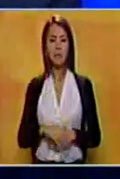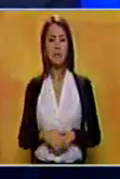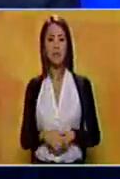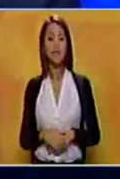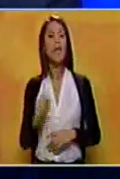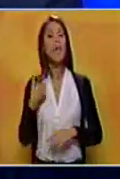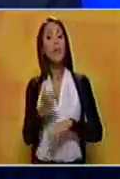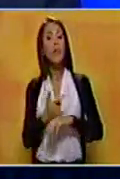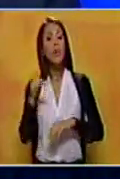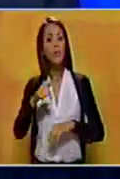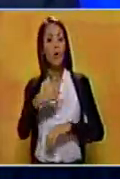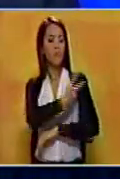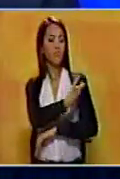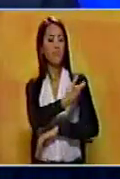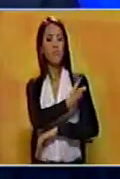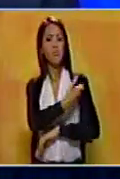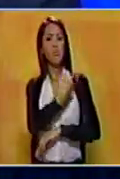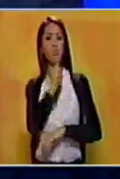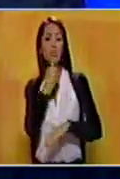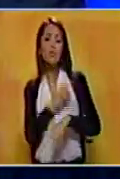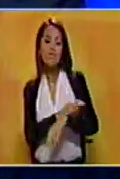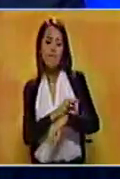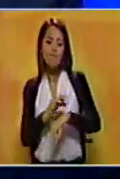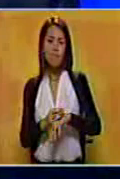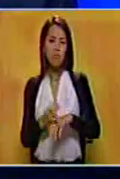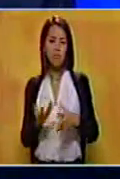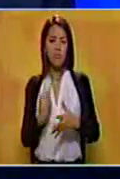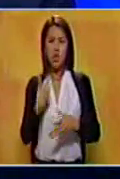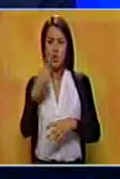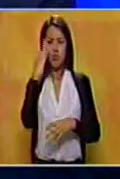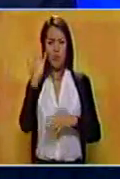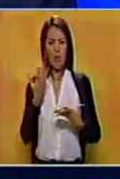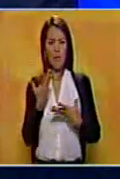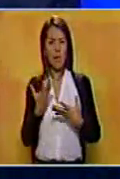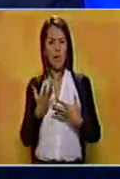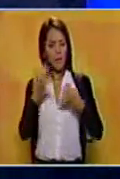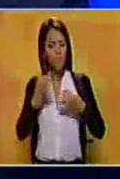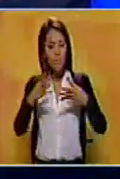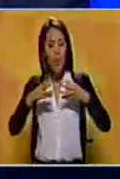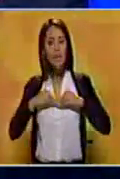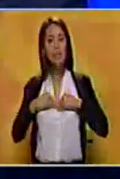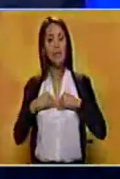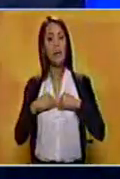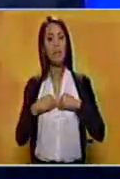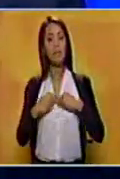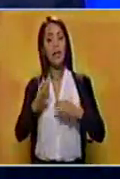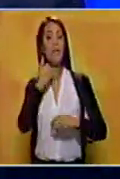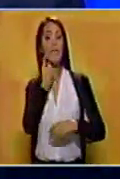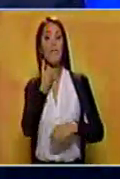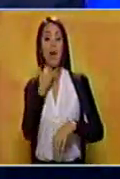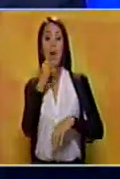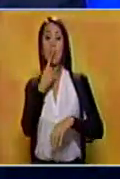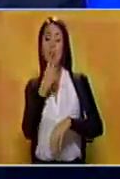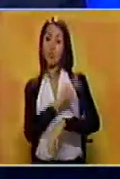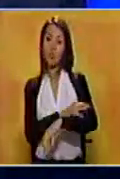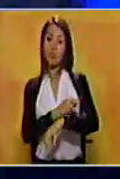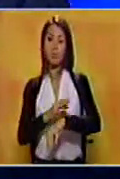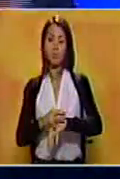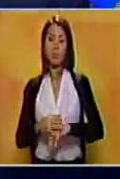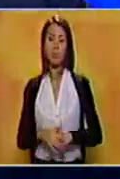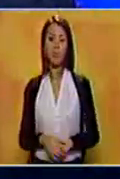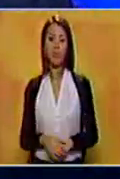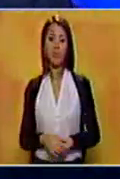gobierno hoy tiene vacunas para las harán para sarampión no termina de reconocer la epidemia sarampión e iniciar jornadas de vacunación contra el sarampión